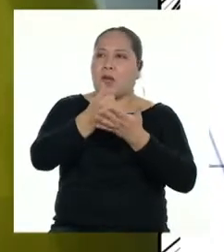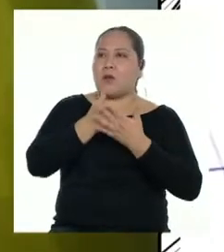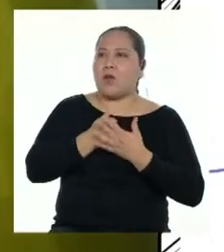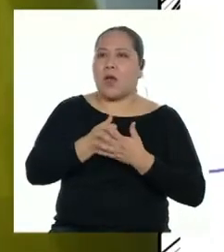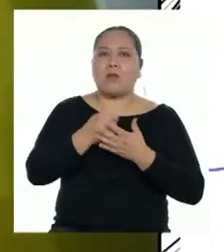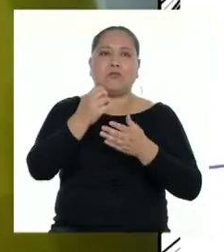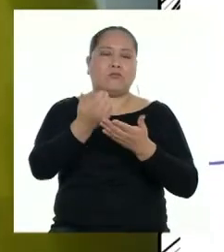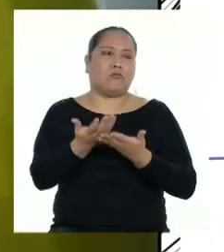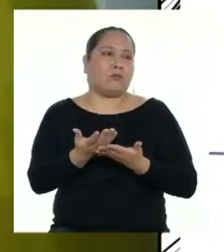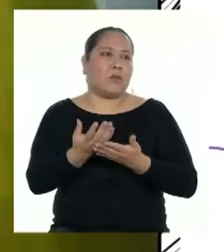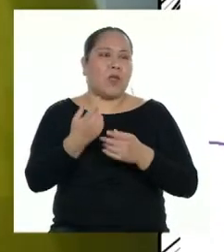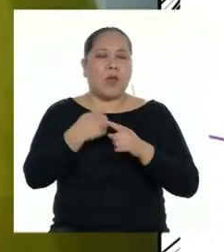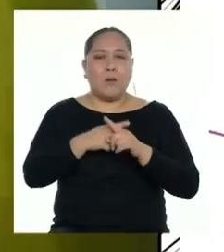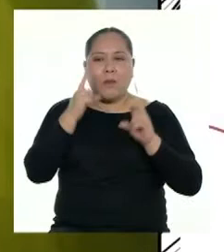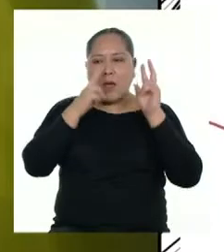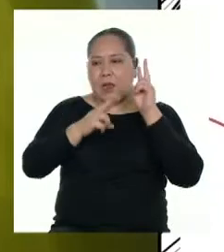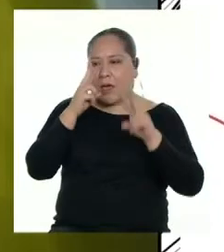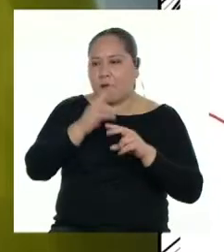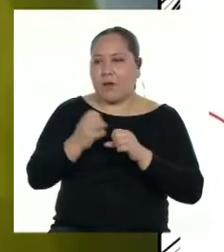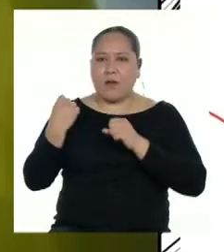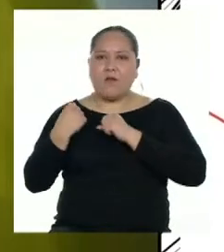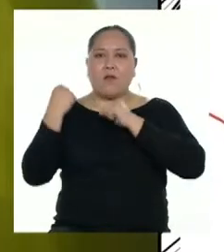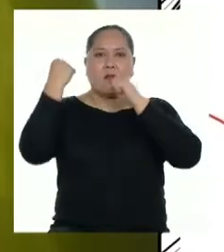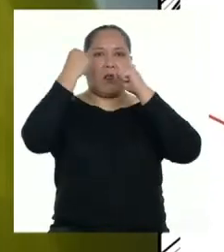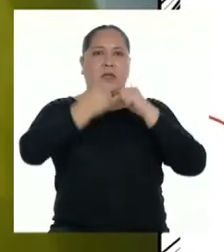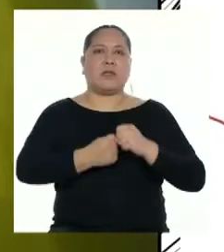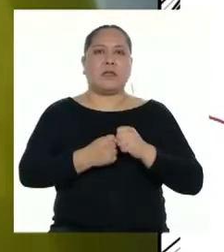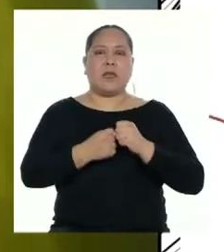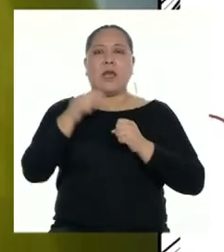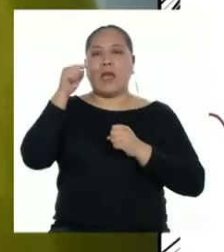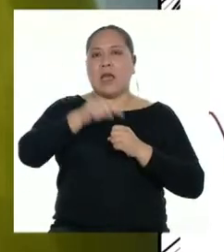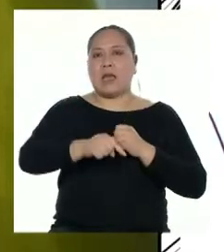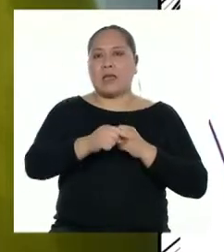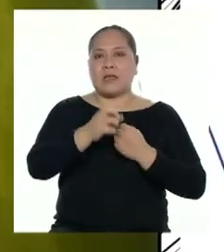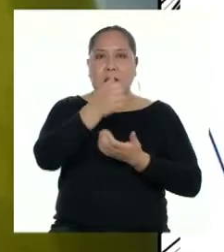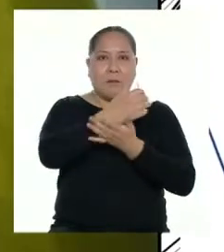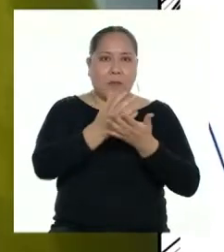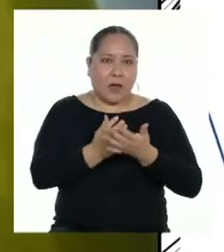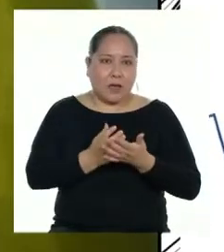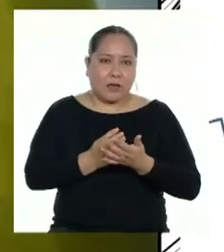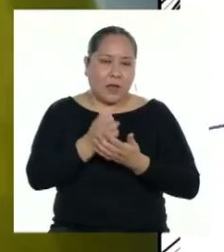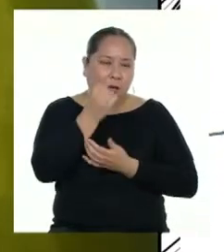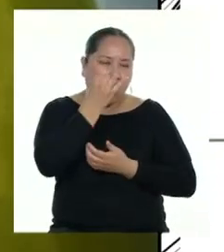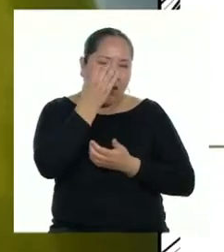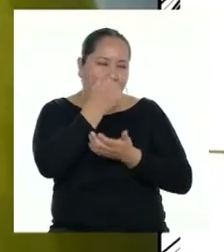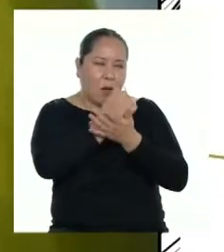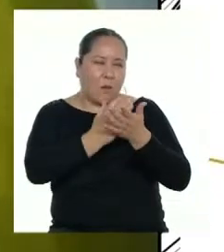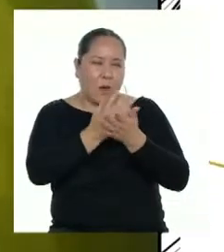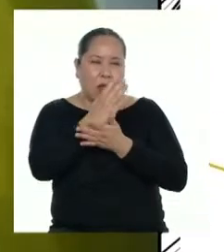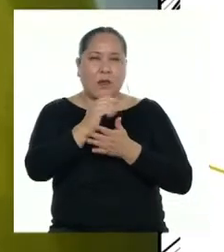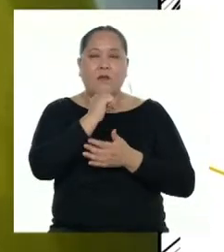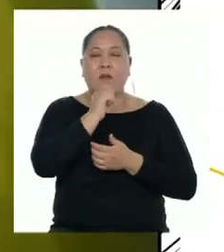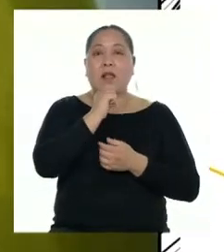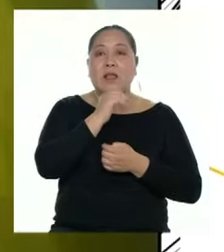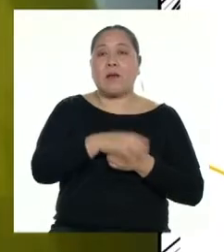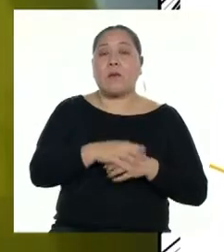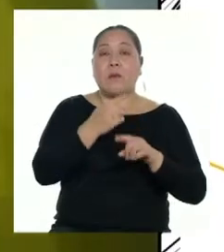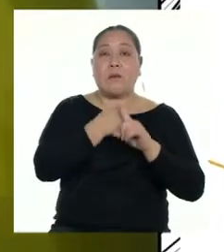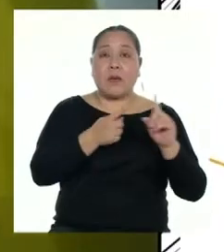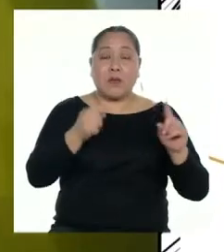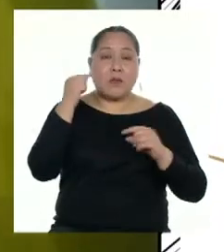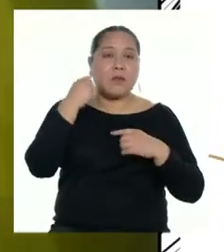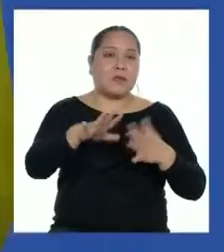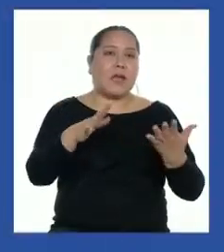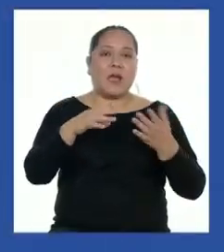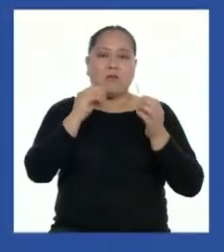y me sirvieron para rellenar y fortalecer el contenido de mi texto, que en algunas partes me faltaba, pero ellos llegaron